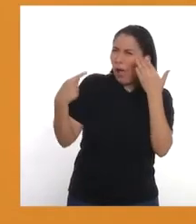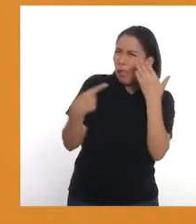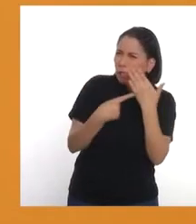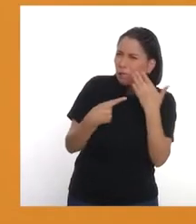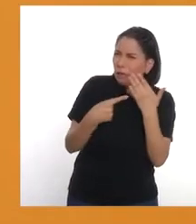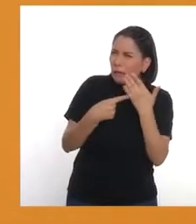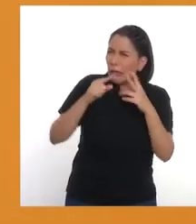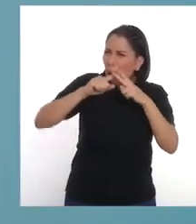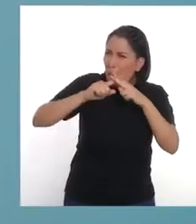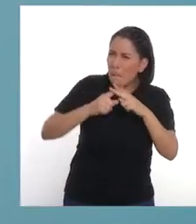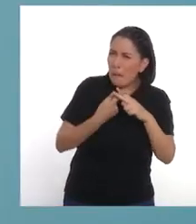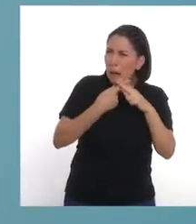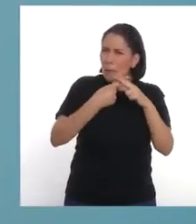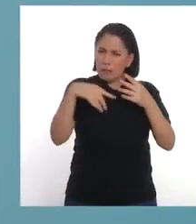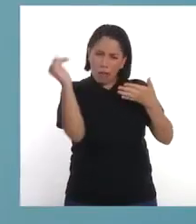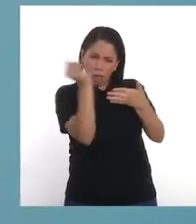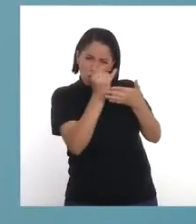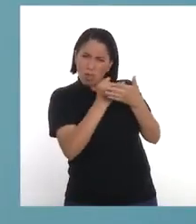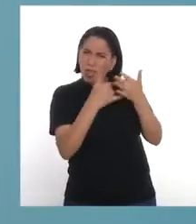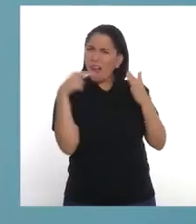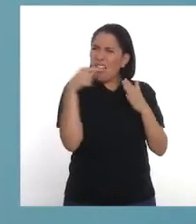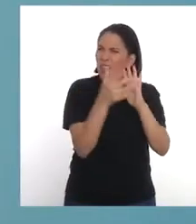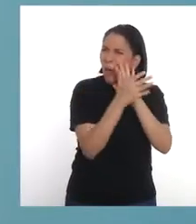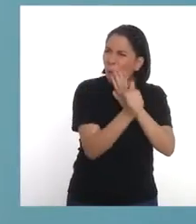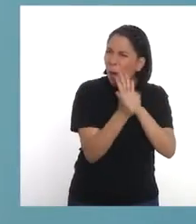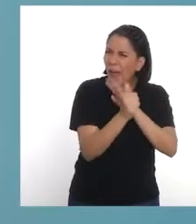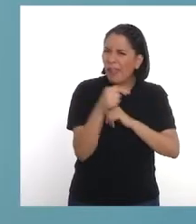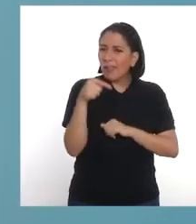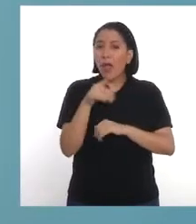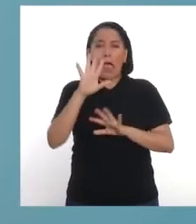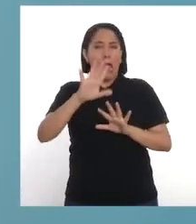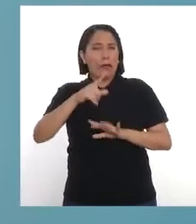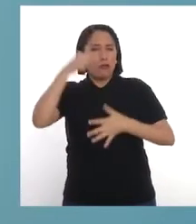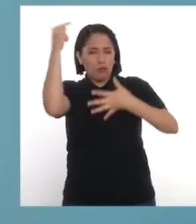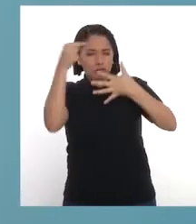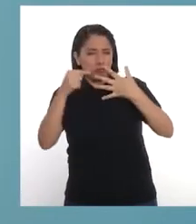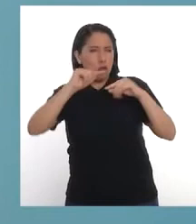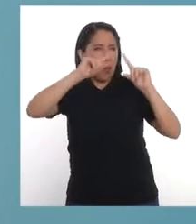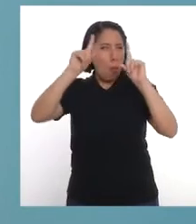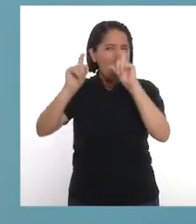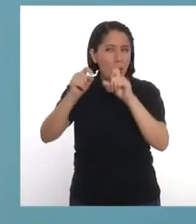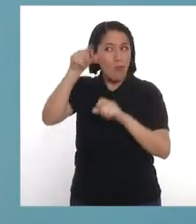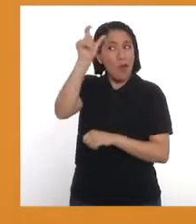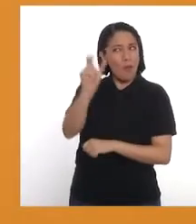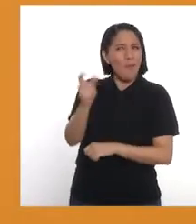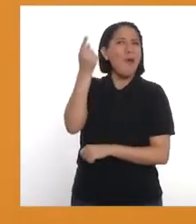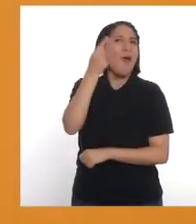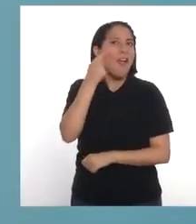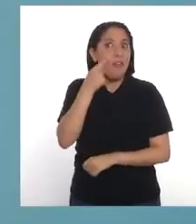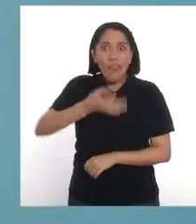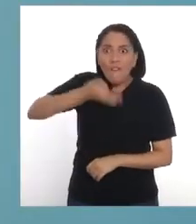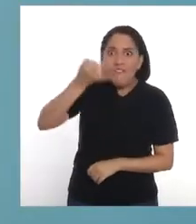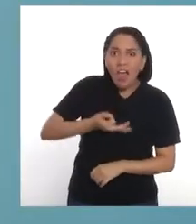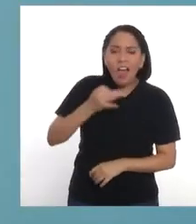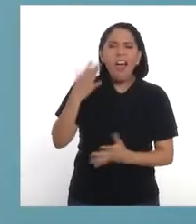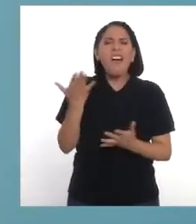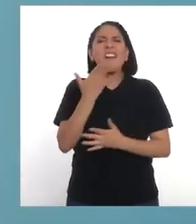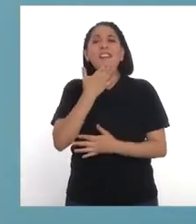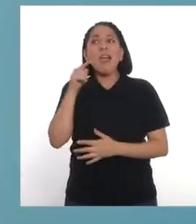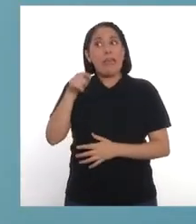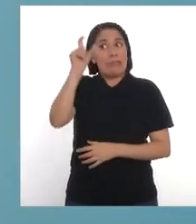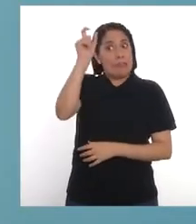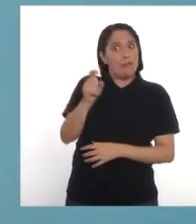especiales para hacerlo? Creo que esas preguntas se las podemos hacer a alguien que conozco. ¿De verdad? Sí, y